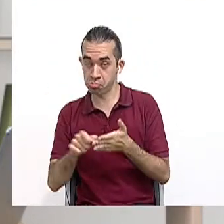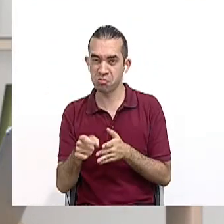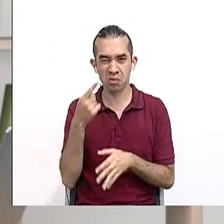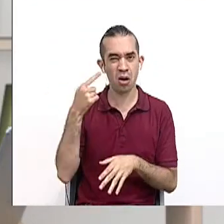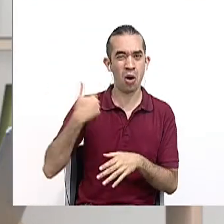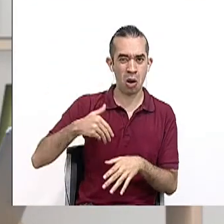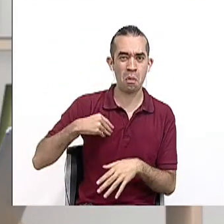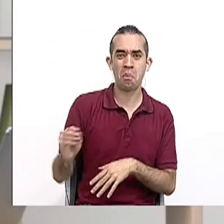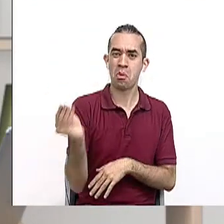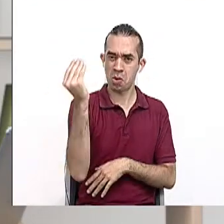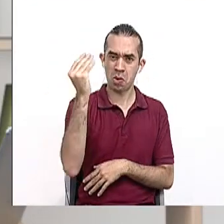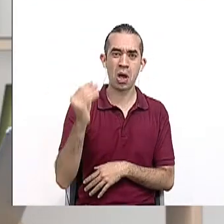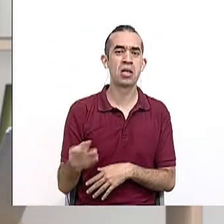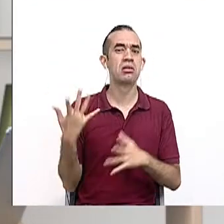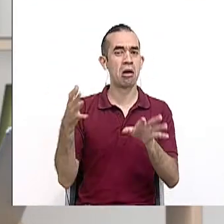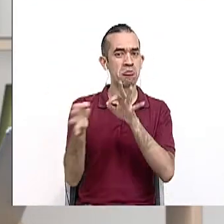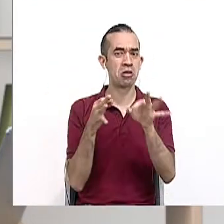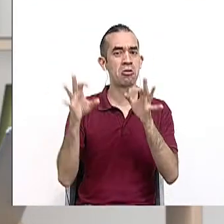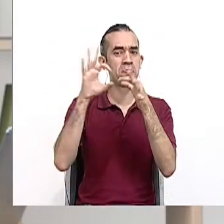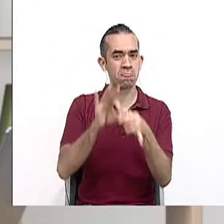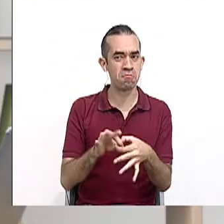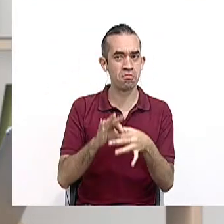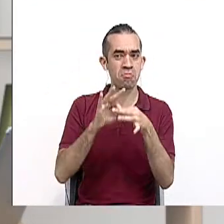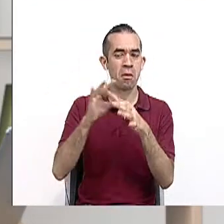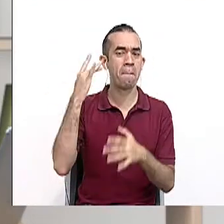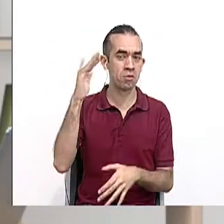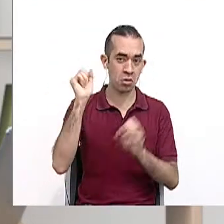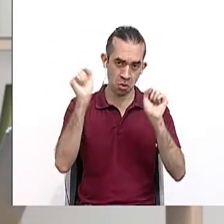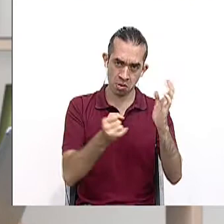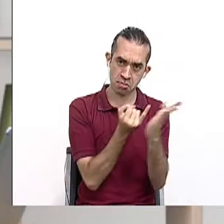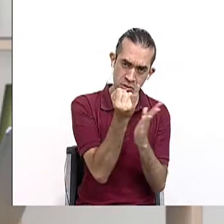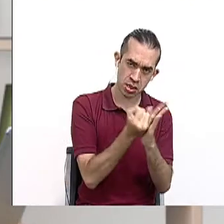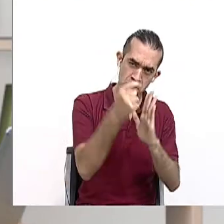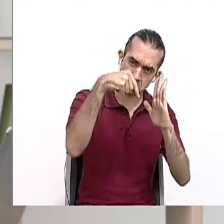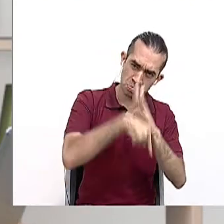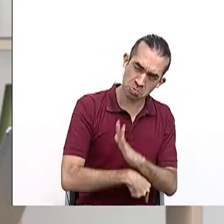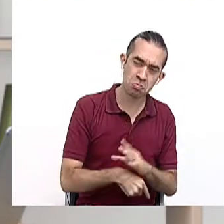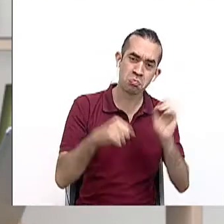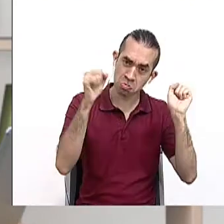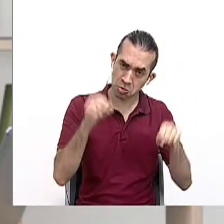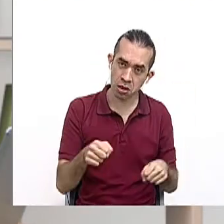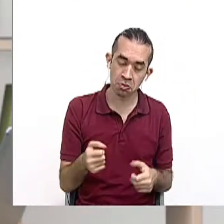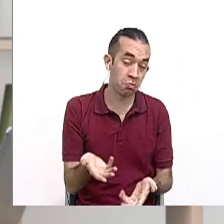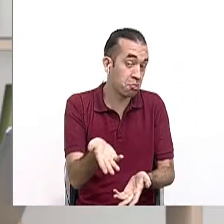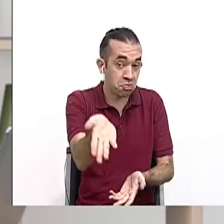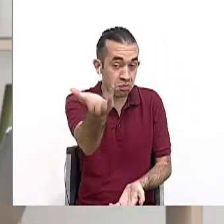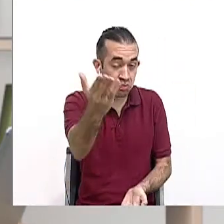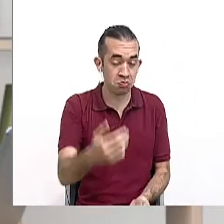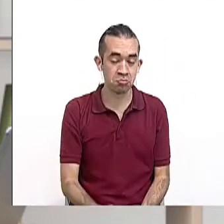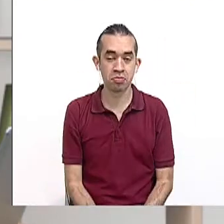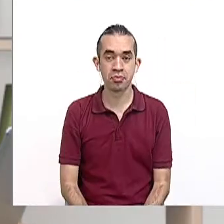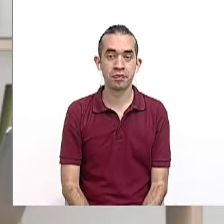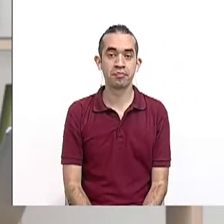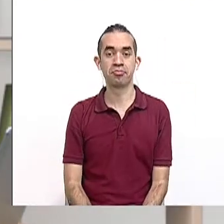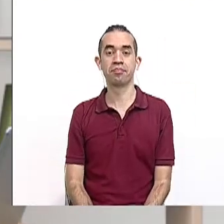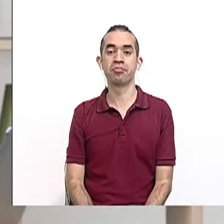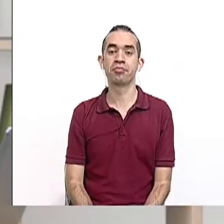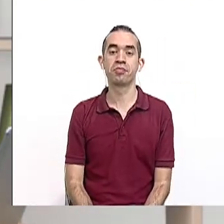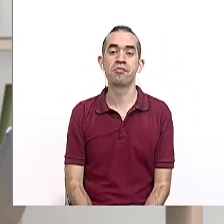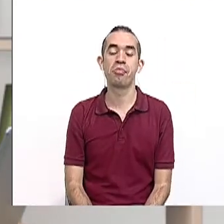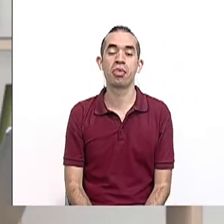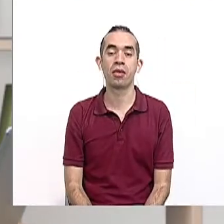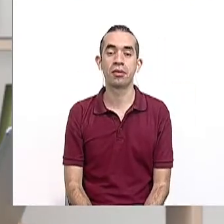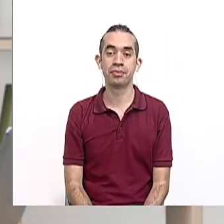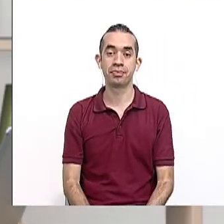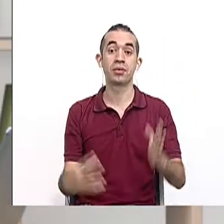Juan sobre la música. Podríamos investigar un poco más. ¿Qué les parece? Bueno, les dejo la invitación. Este texto expositivo lo